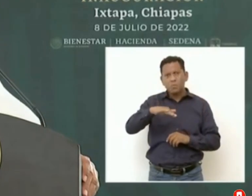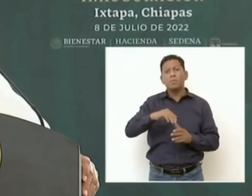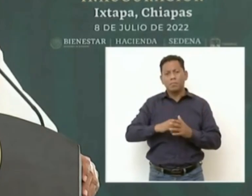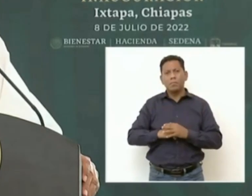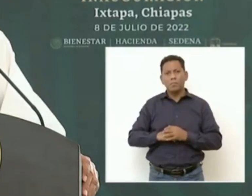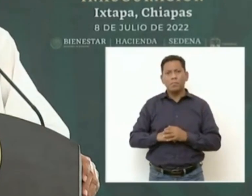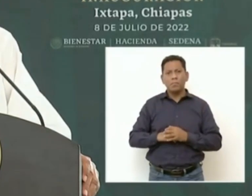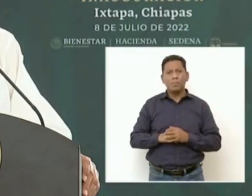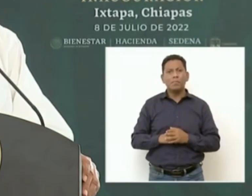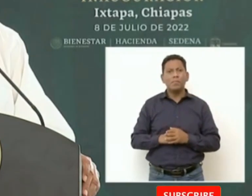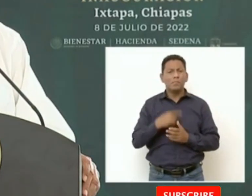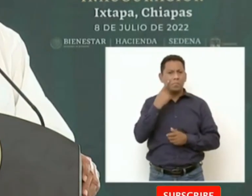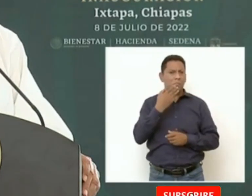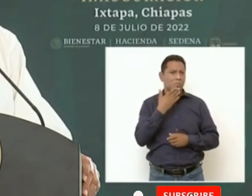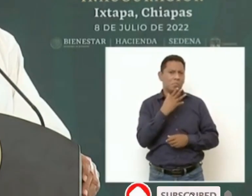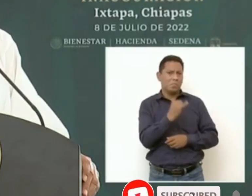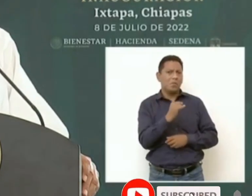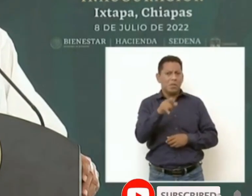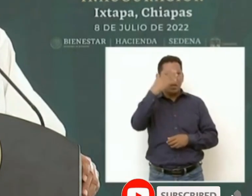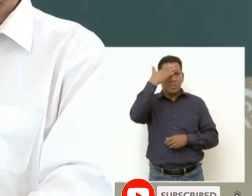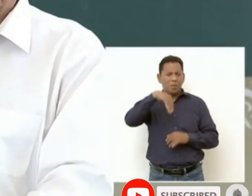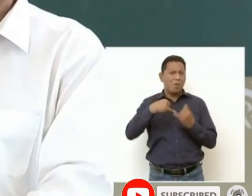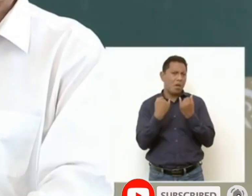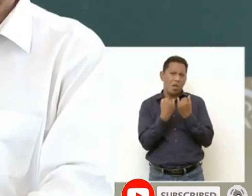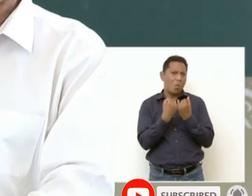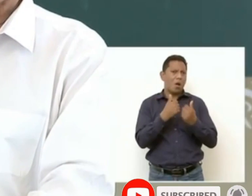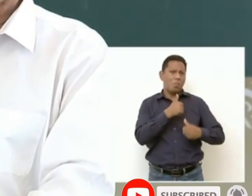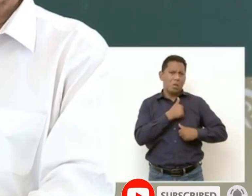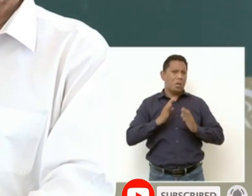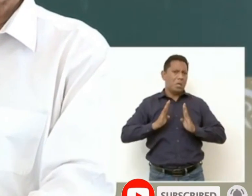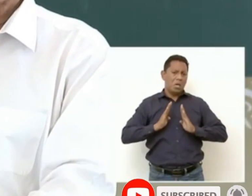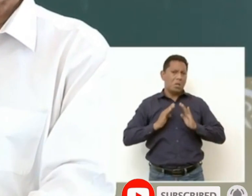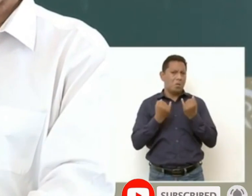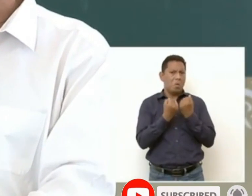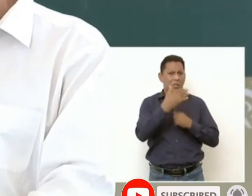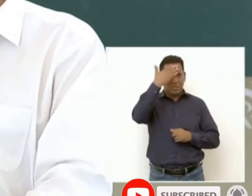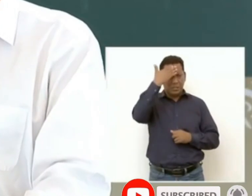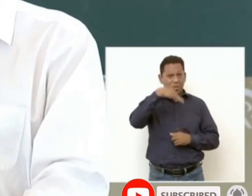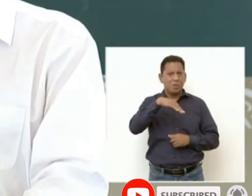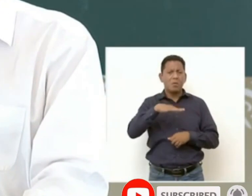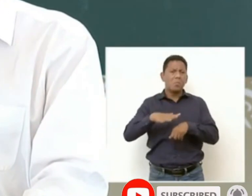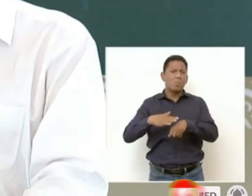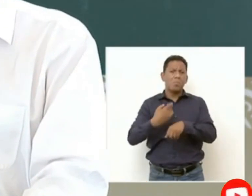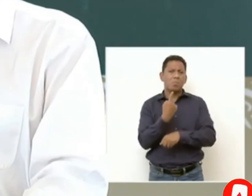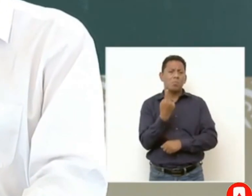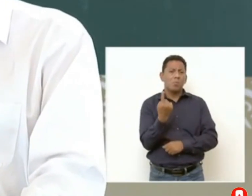esa función, y también se sabe del Ejército, se sabe de la Marina, porque